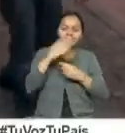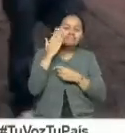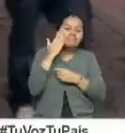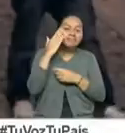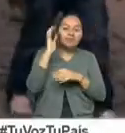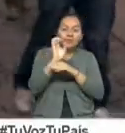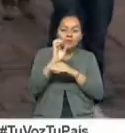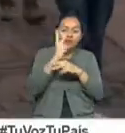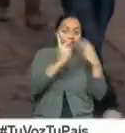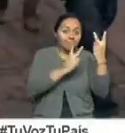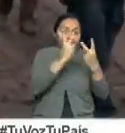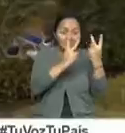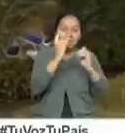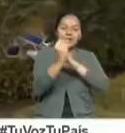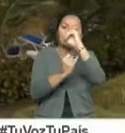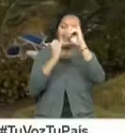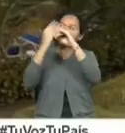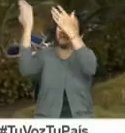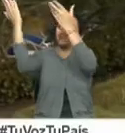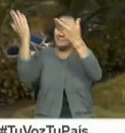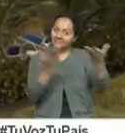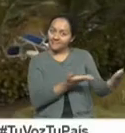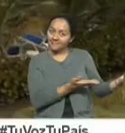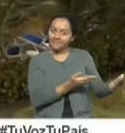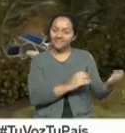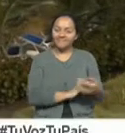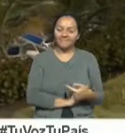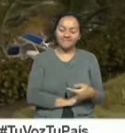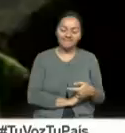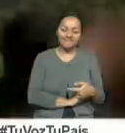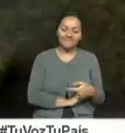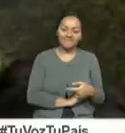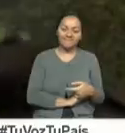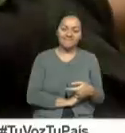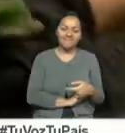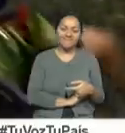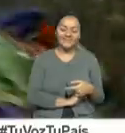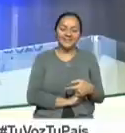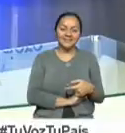los visitantes extranjeros. Luis Andrade, Noticiero Ciudadano.